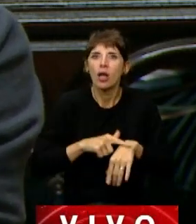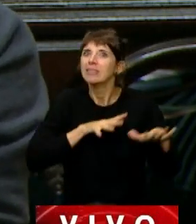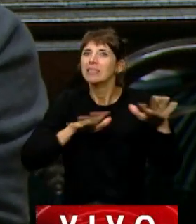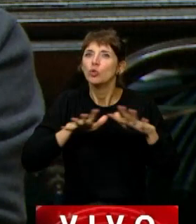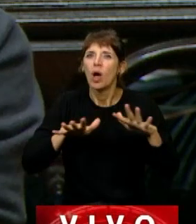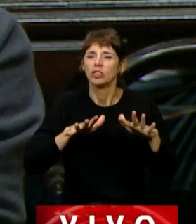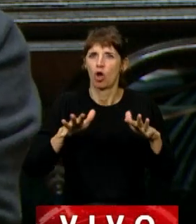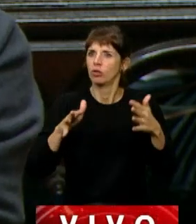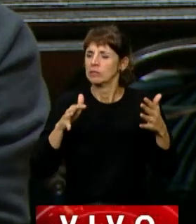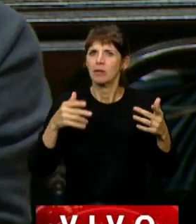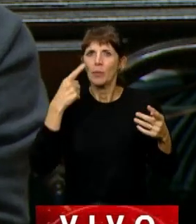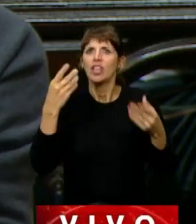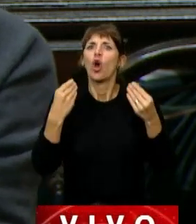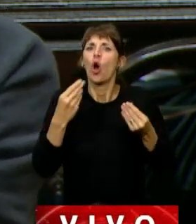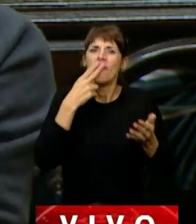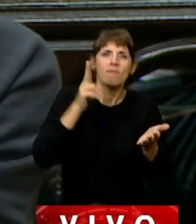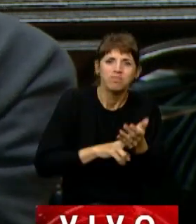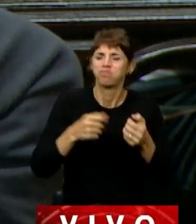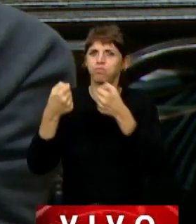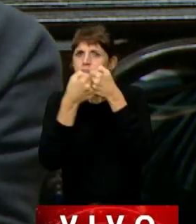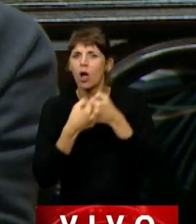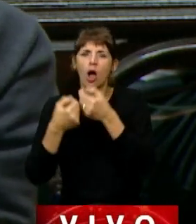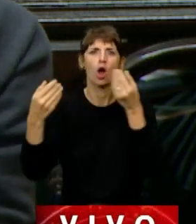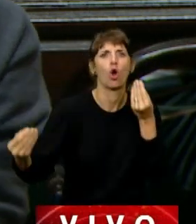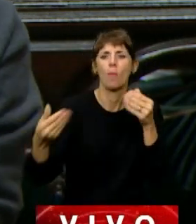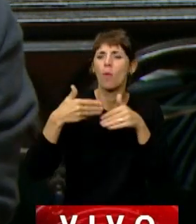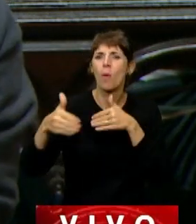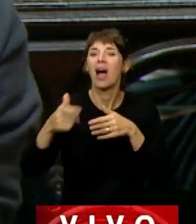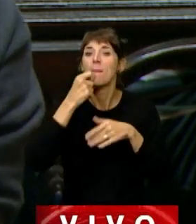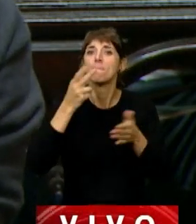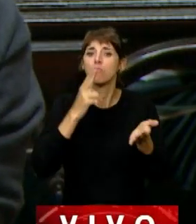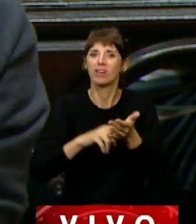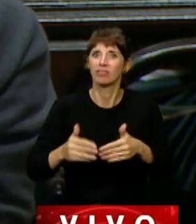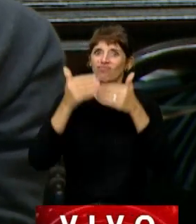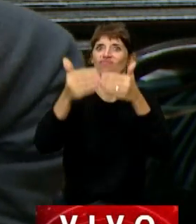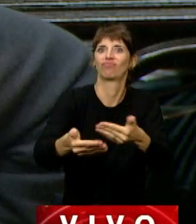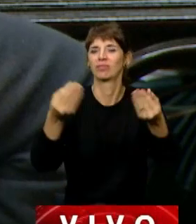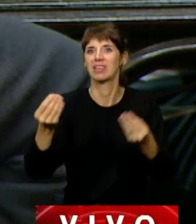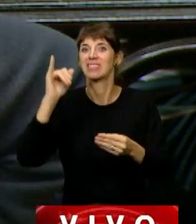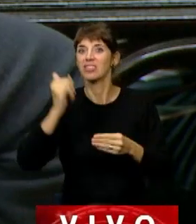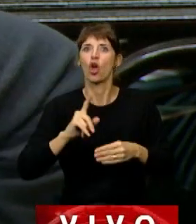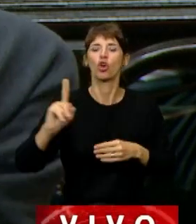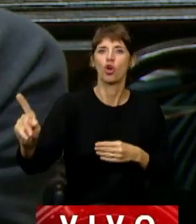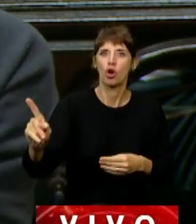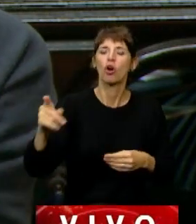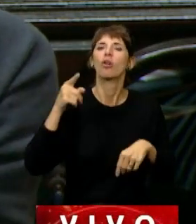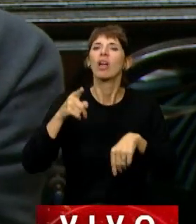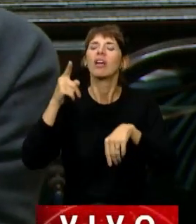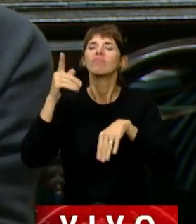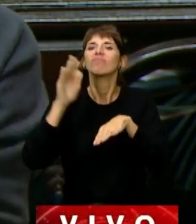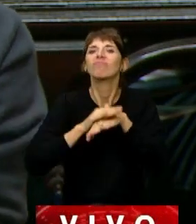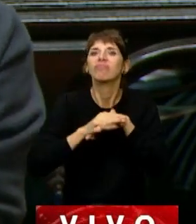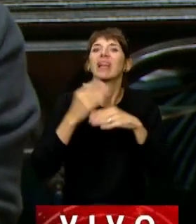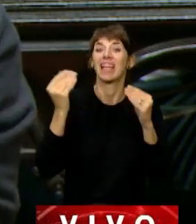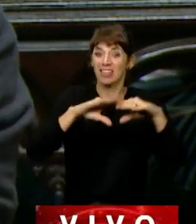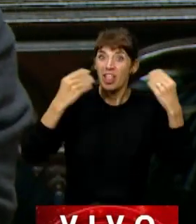estamos discutiendo el consenso fiscal, donde estamos discutiendo la prórroga de impuestos que comprometen nada más y nada menos que a un tercio de